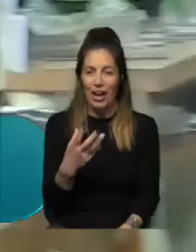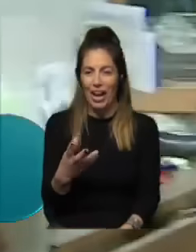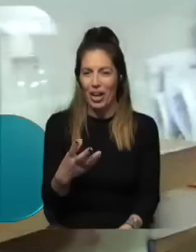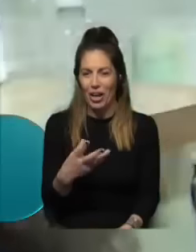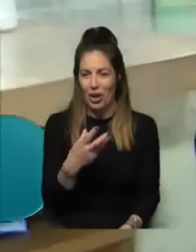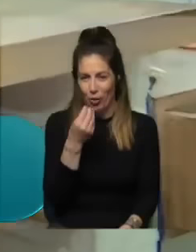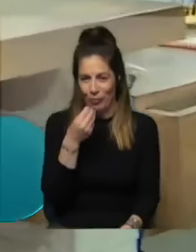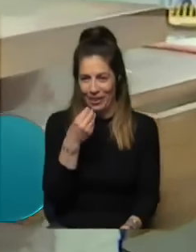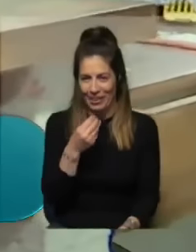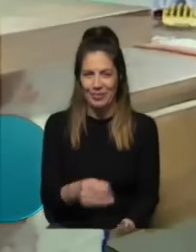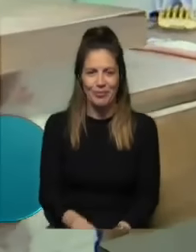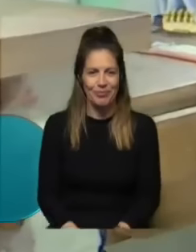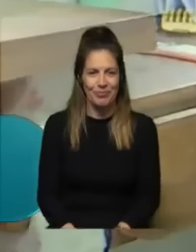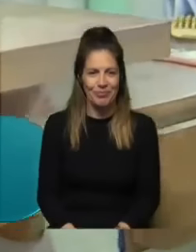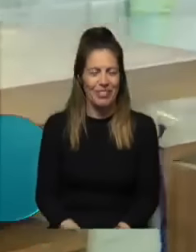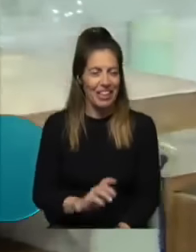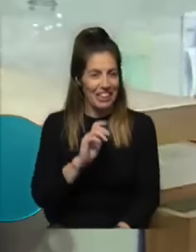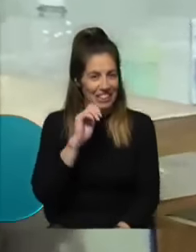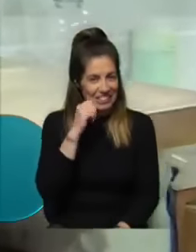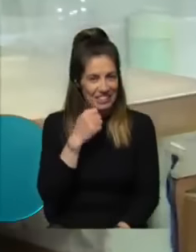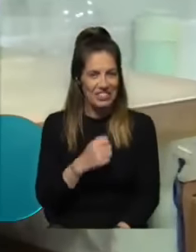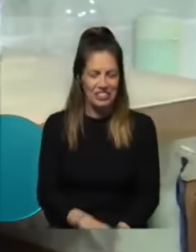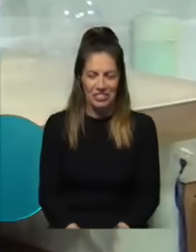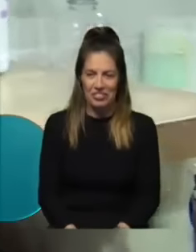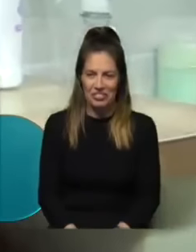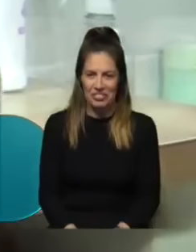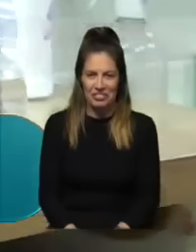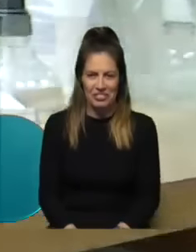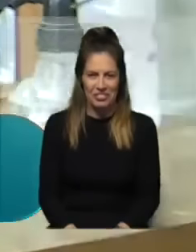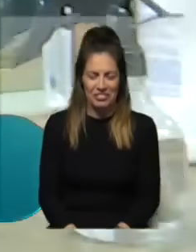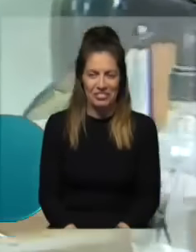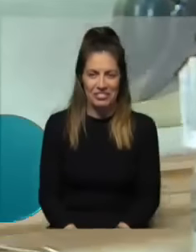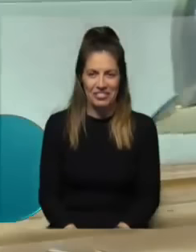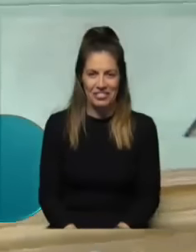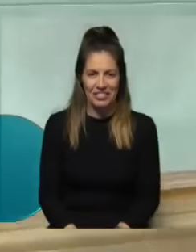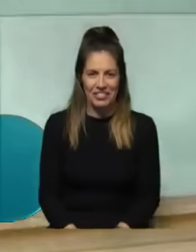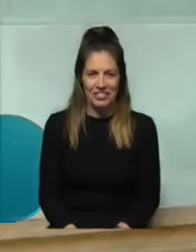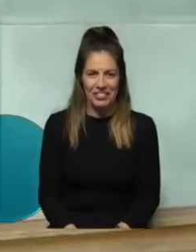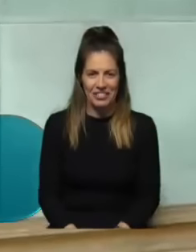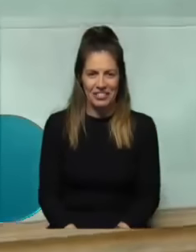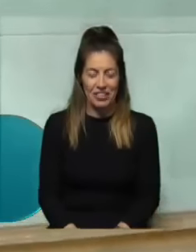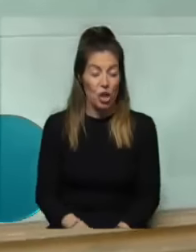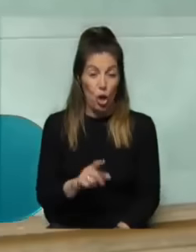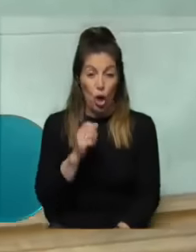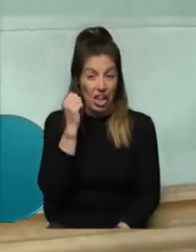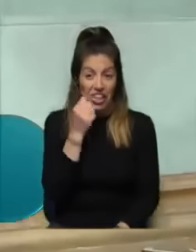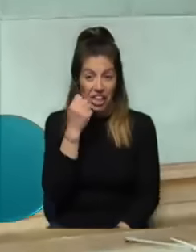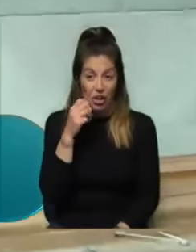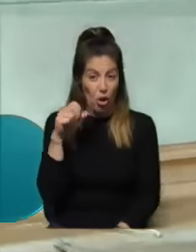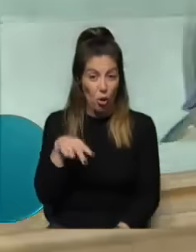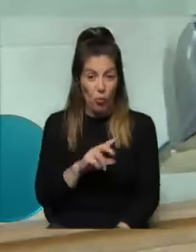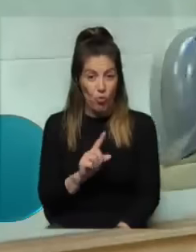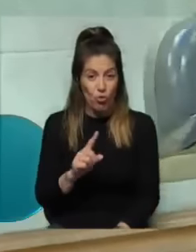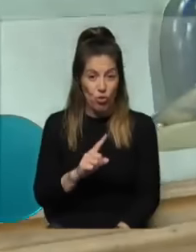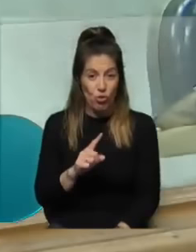Ay, qué lindo esto. Yo no creo que no haya la peluquería de los 15. No es un delantal claro, negro común y corriente. ¿Qué tiene?